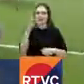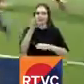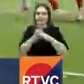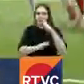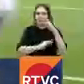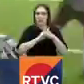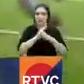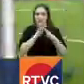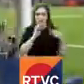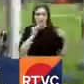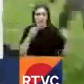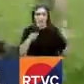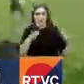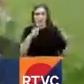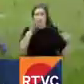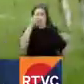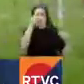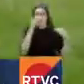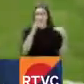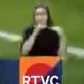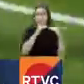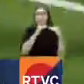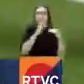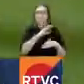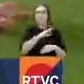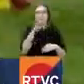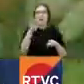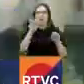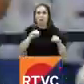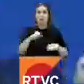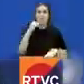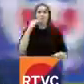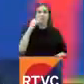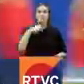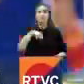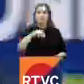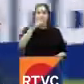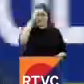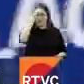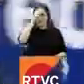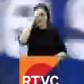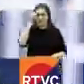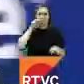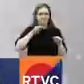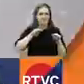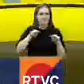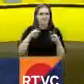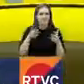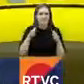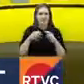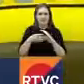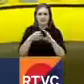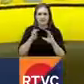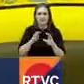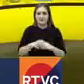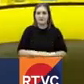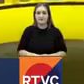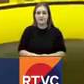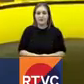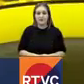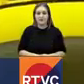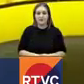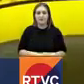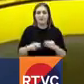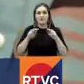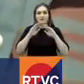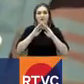ante Uruguay conseguirá cupo. El partido se jugará el domingo y lo podrán ver por Señal Colombia. Feria del Libro